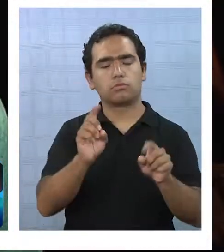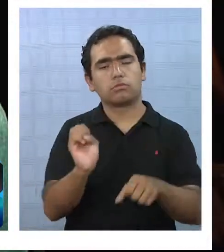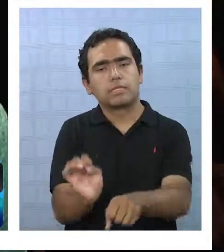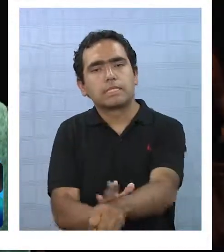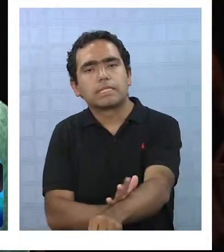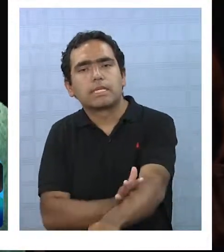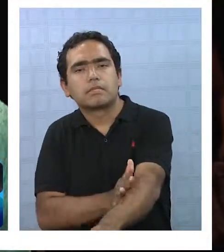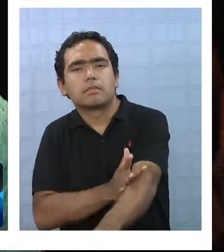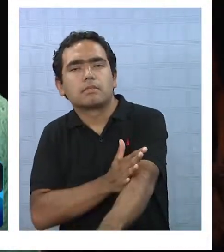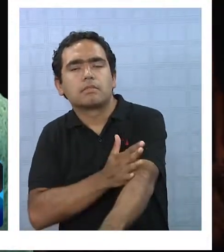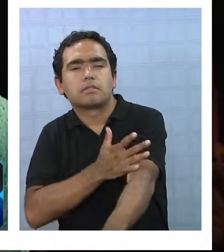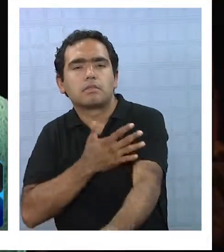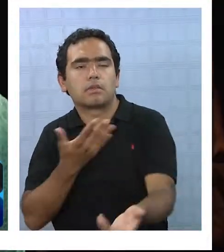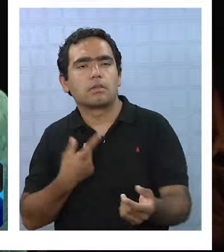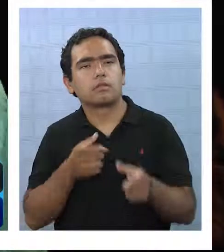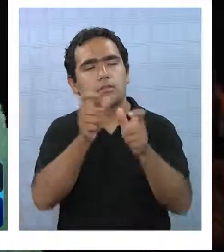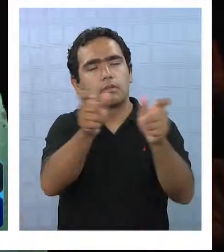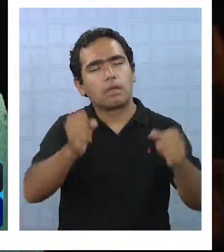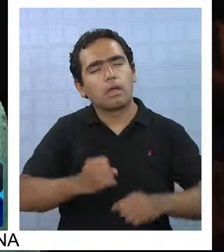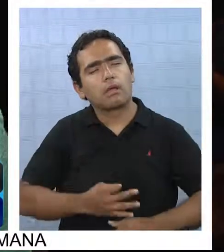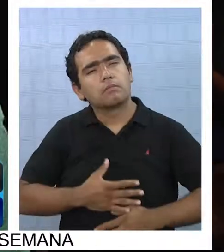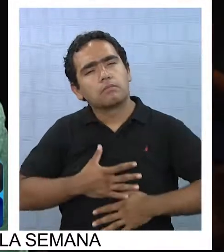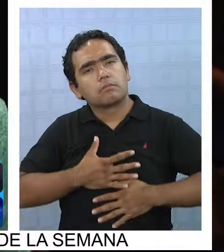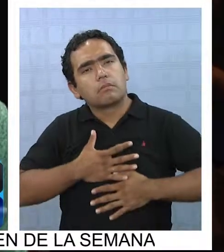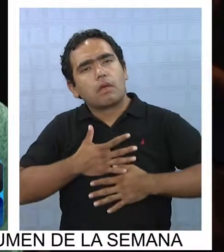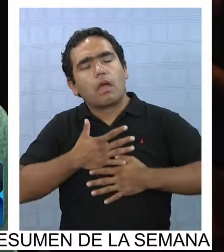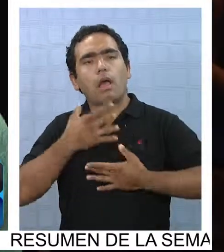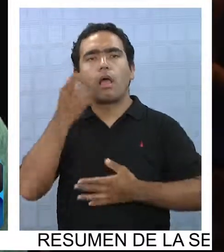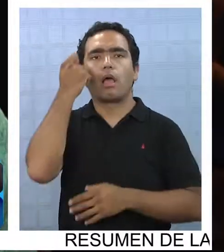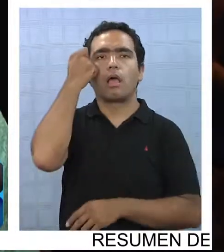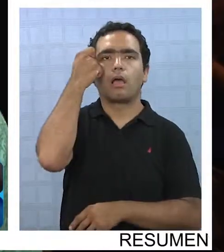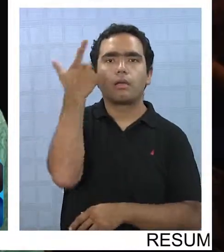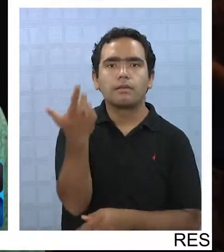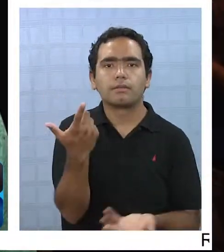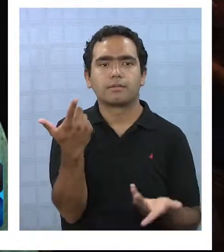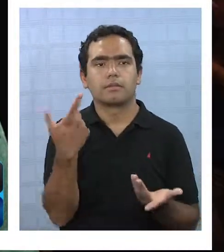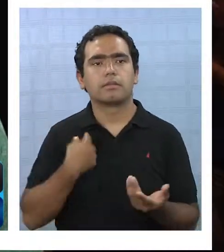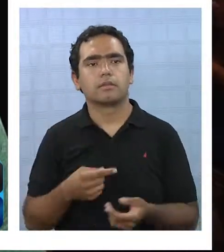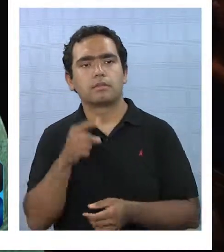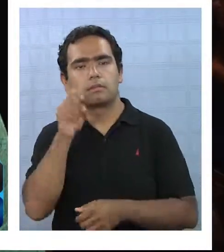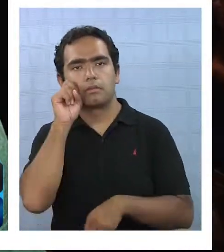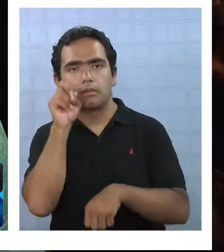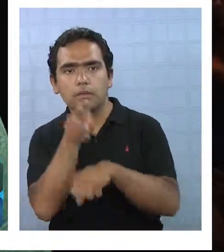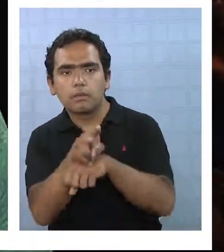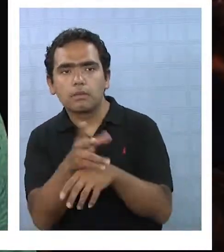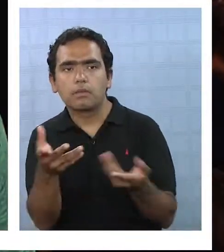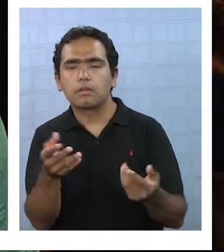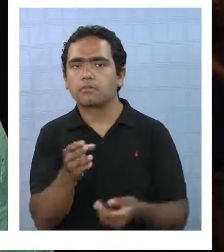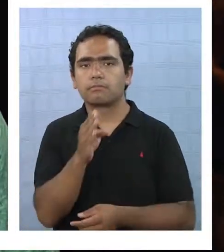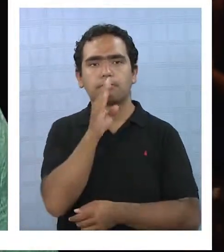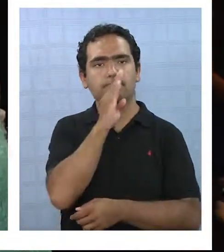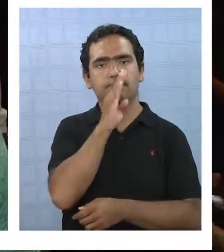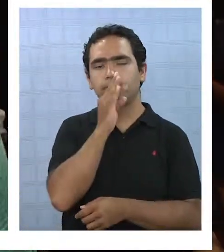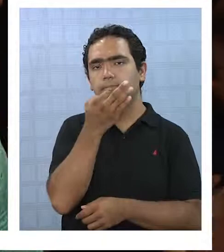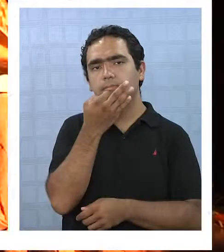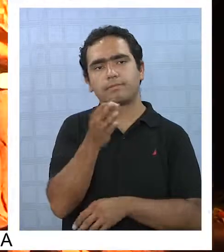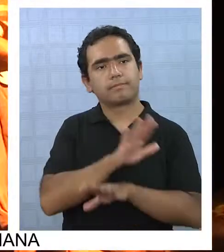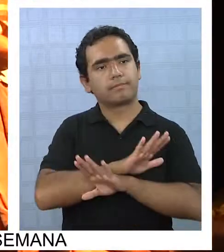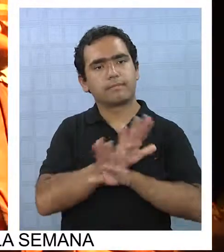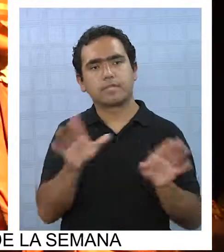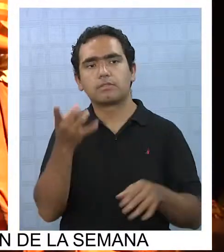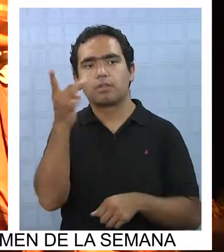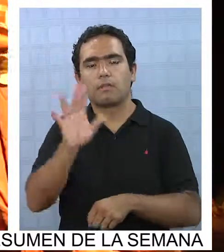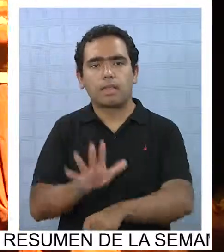y a las emociones, como que nuestra idea es hacer que la gente sienta. Muchas veces muchas personas salen de nuestra obra, y no tienen palabras, sino que son emociones lo